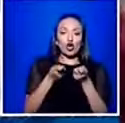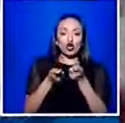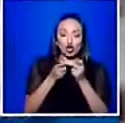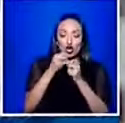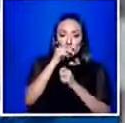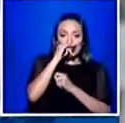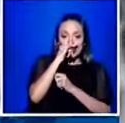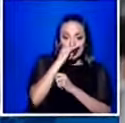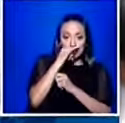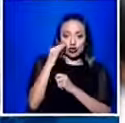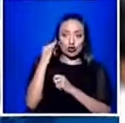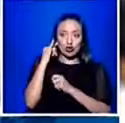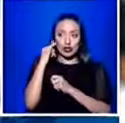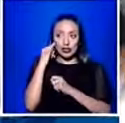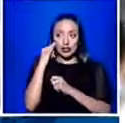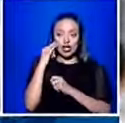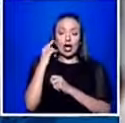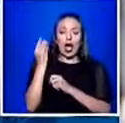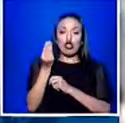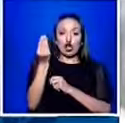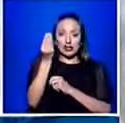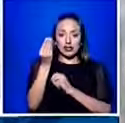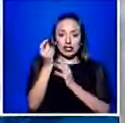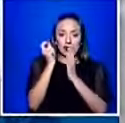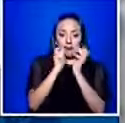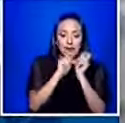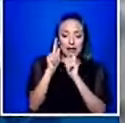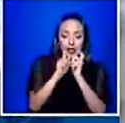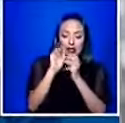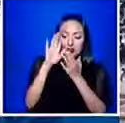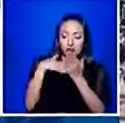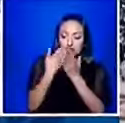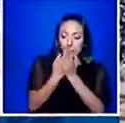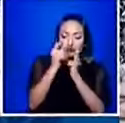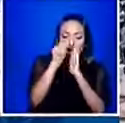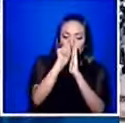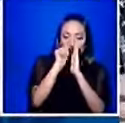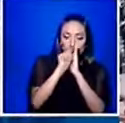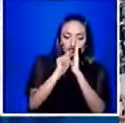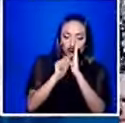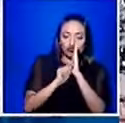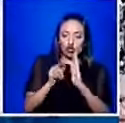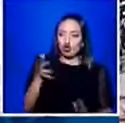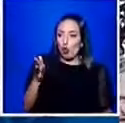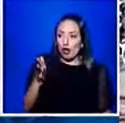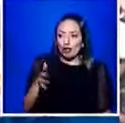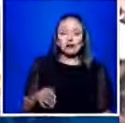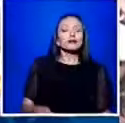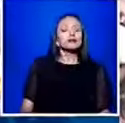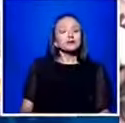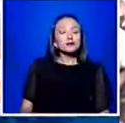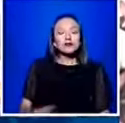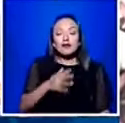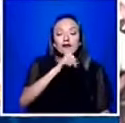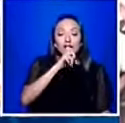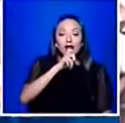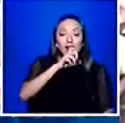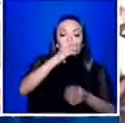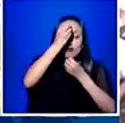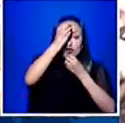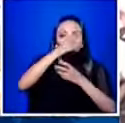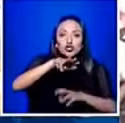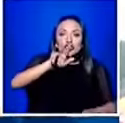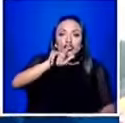niñas, niños y adolescentes migrantes no acompañados que llegaron a ese país. Hay una polémica por la falta de información de al menos